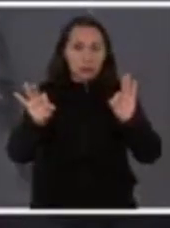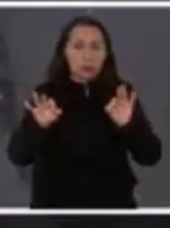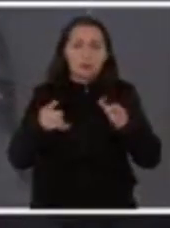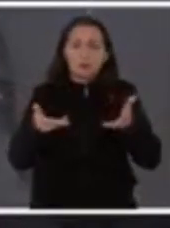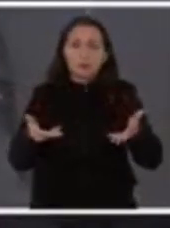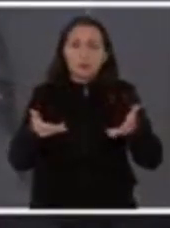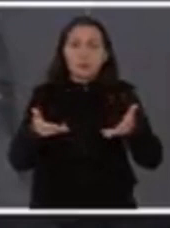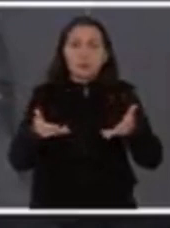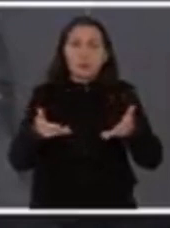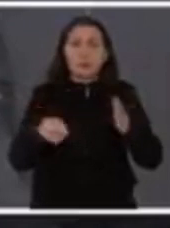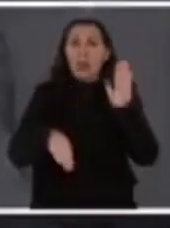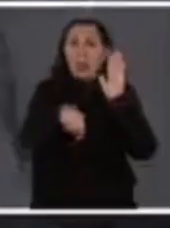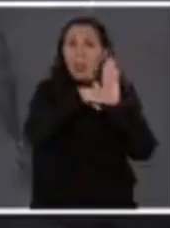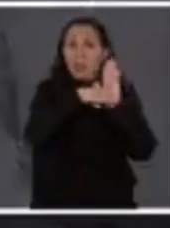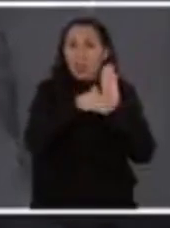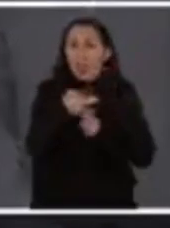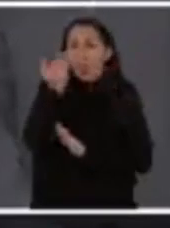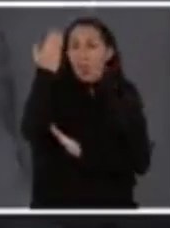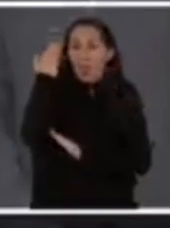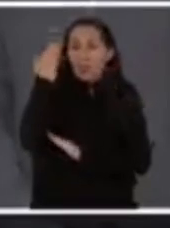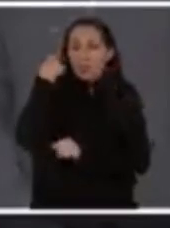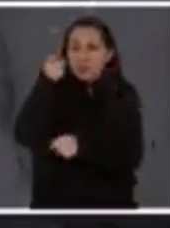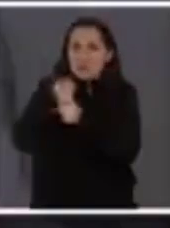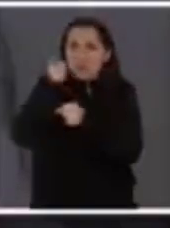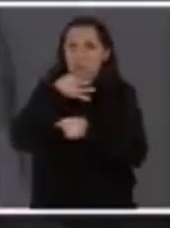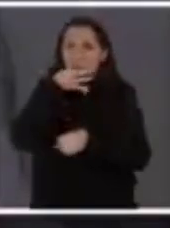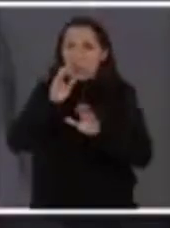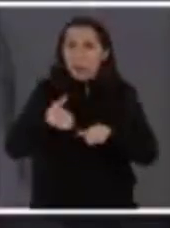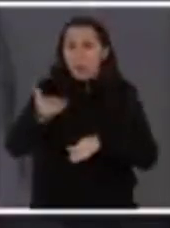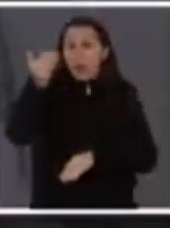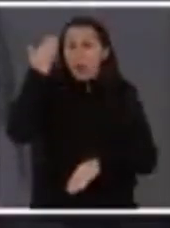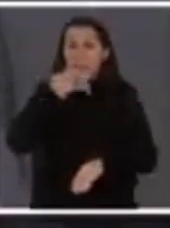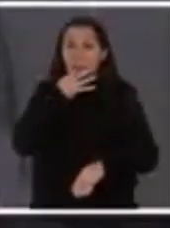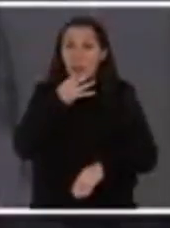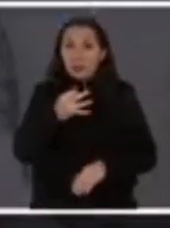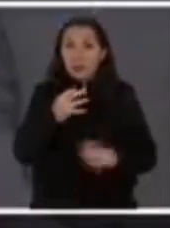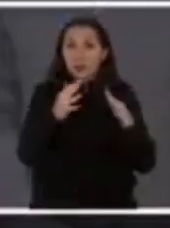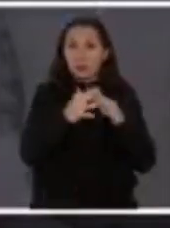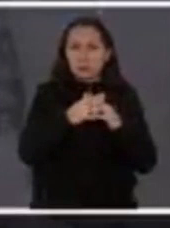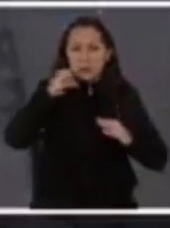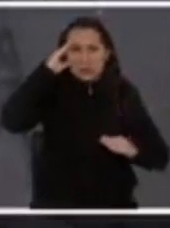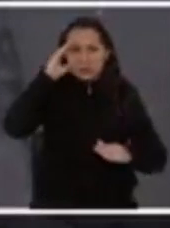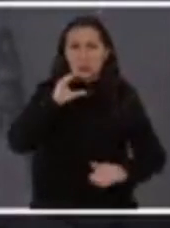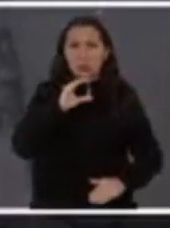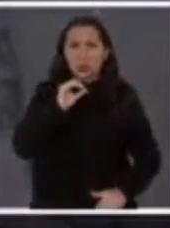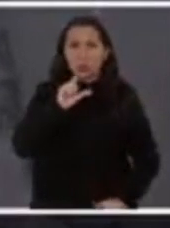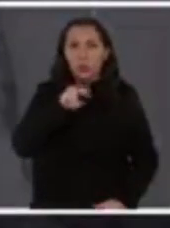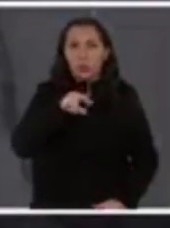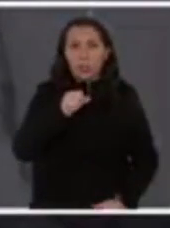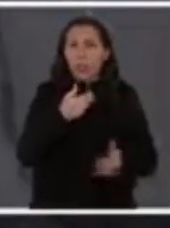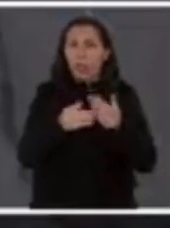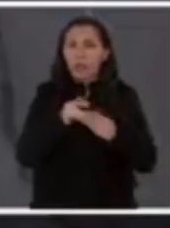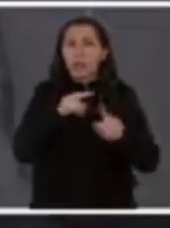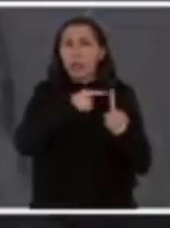que los estándares que en el pasado tuvimos, tal como lo dije antes en el regimiento Colina, en